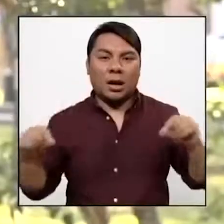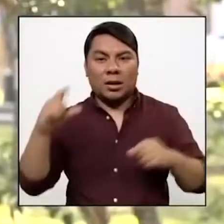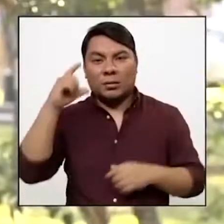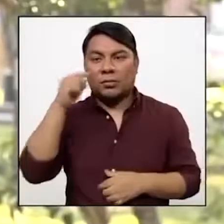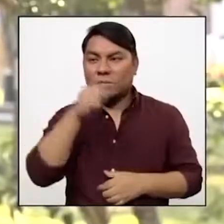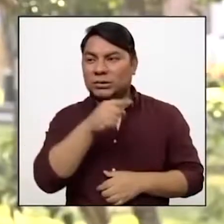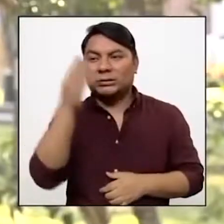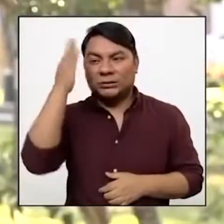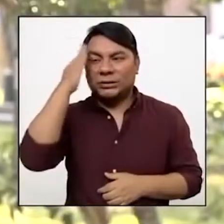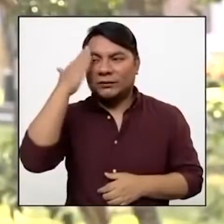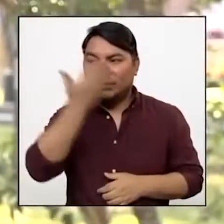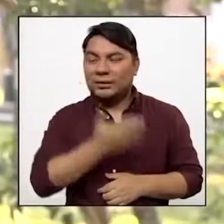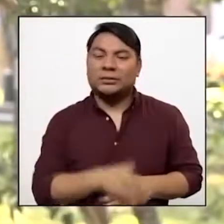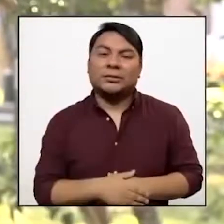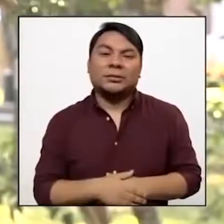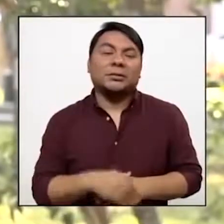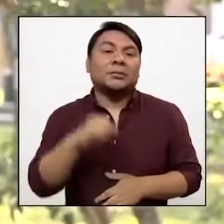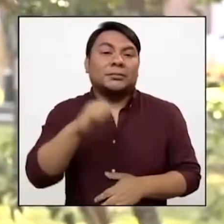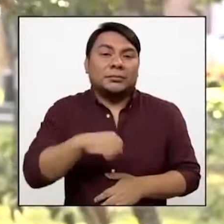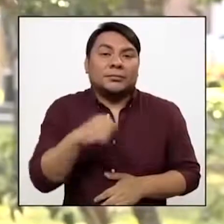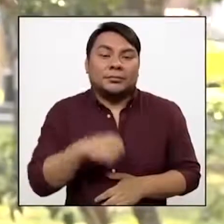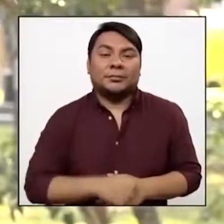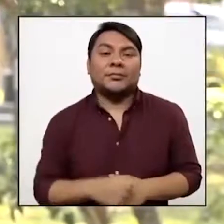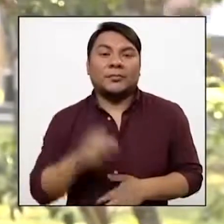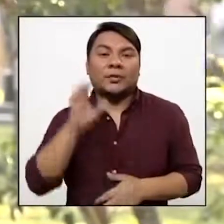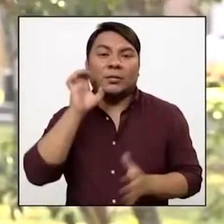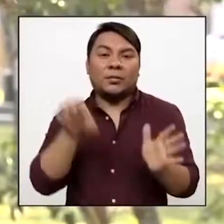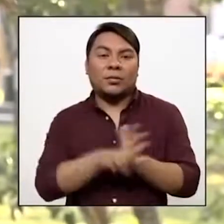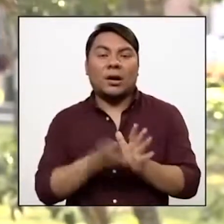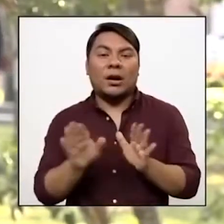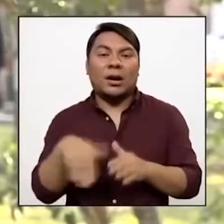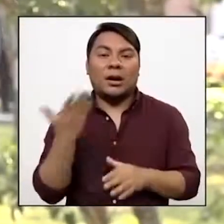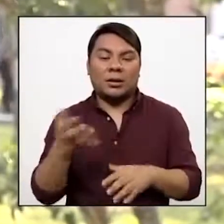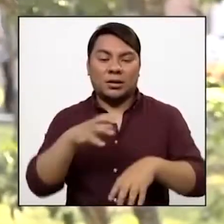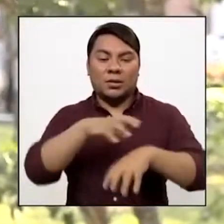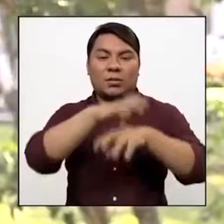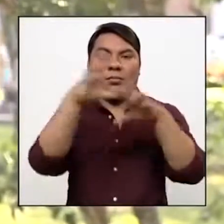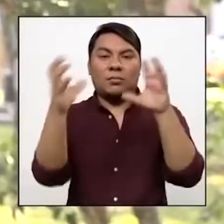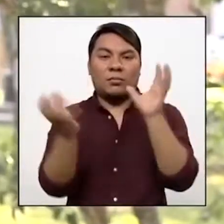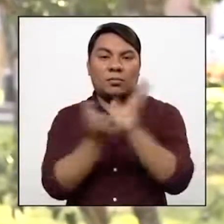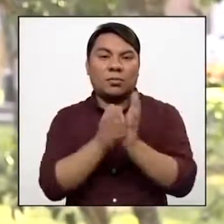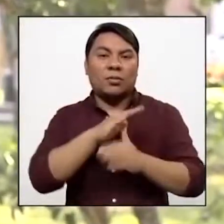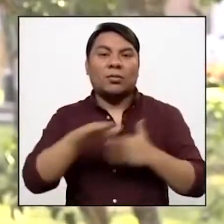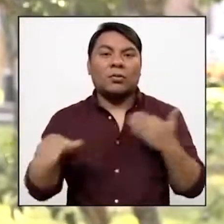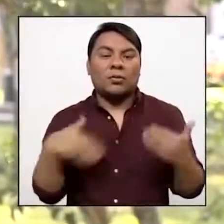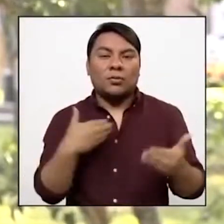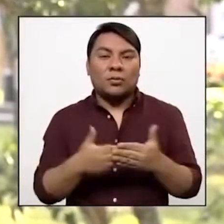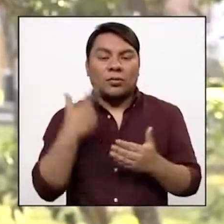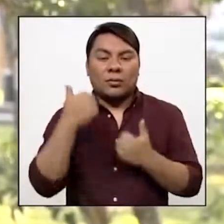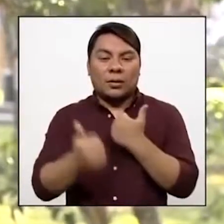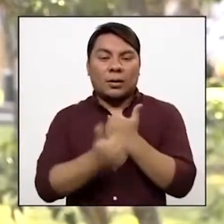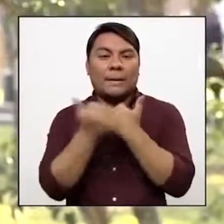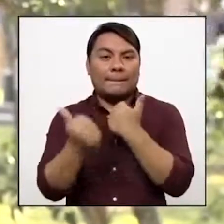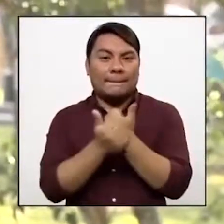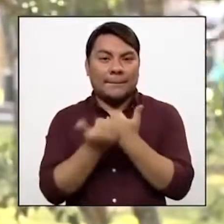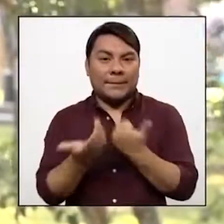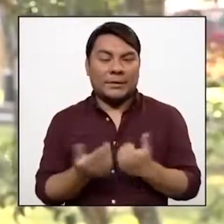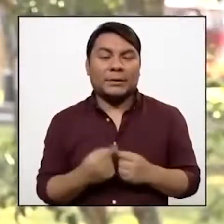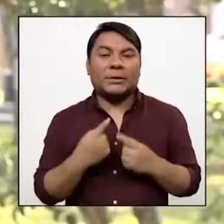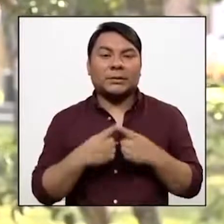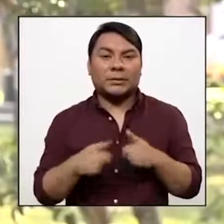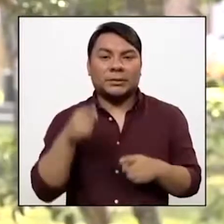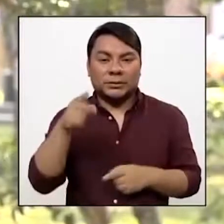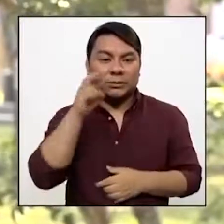Sí, realmente, como se llama, ahora hay un movimiento mundial en todo lo que respecta a gestión de riesgo y específicamente